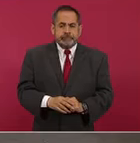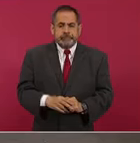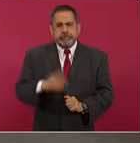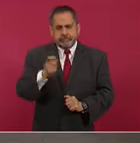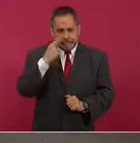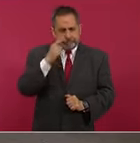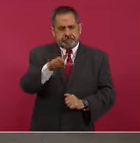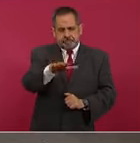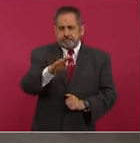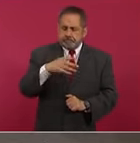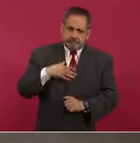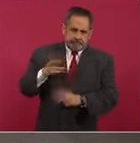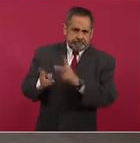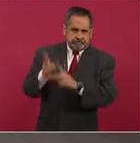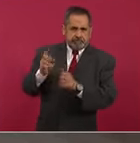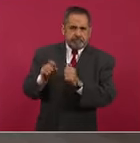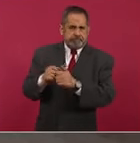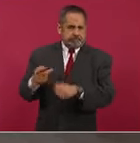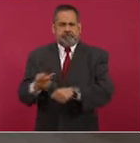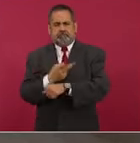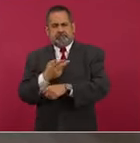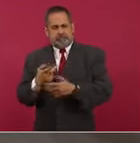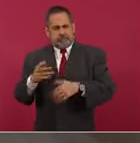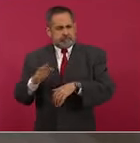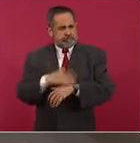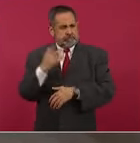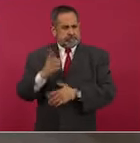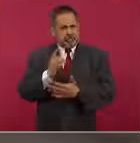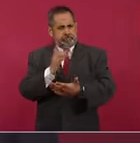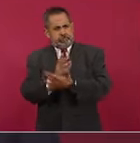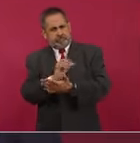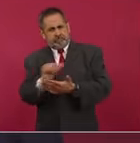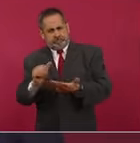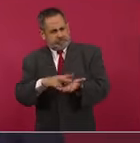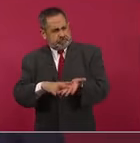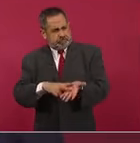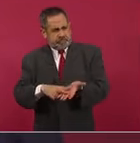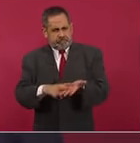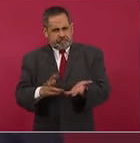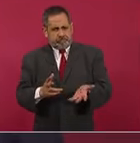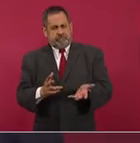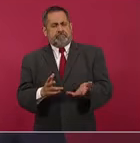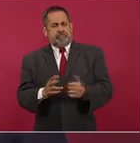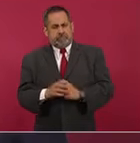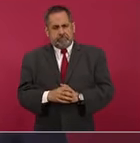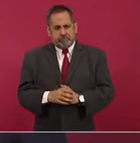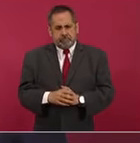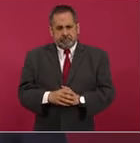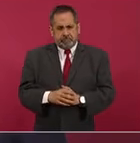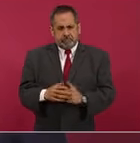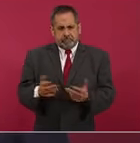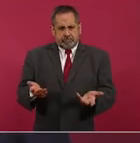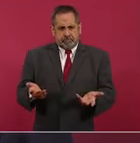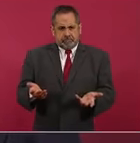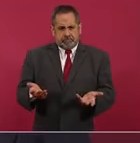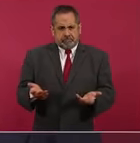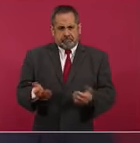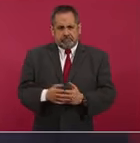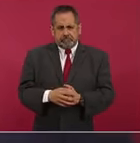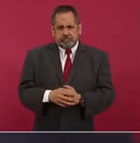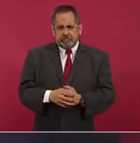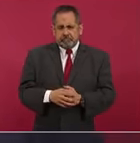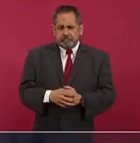Entonces voy a ver por qué solo se vende Magna. Sí, regular.